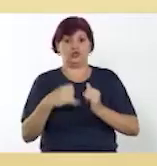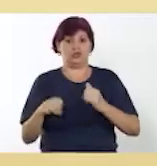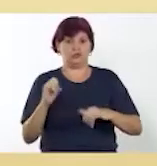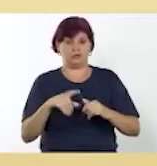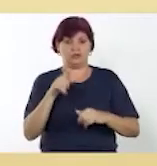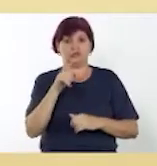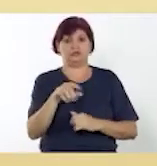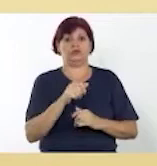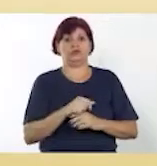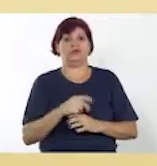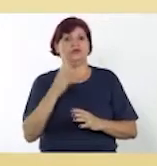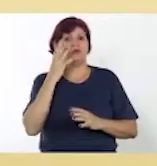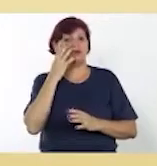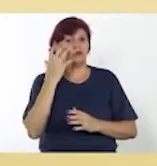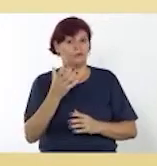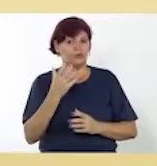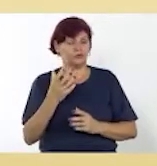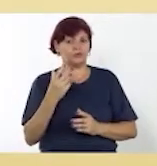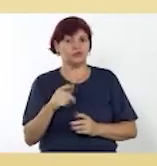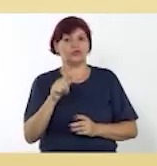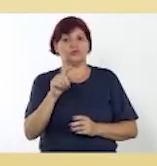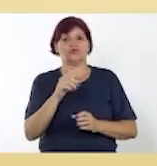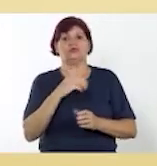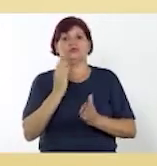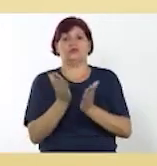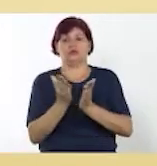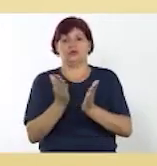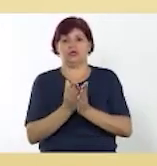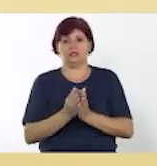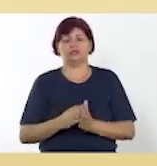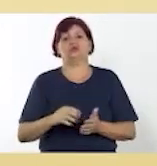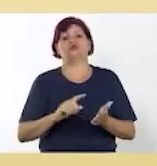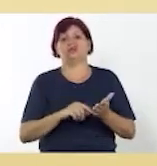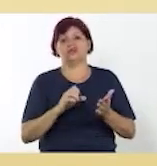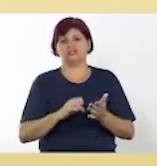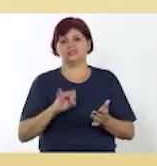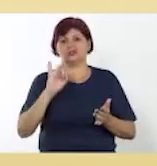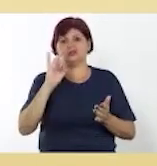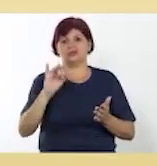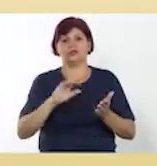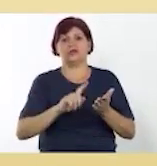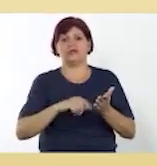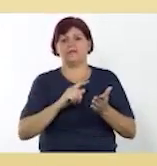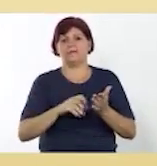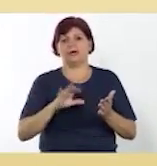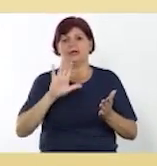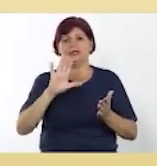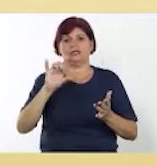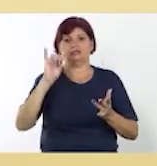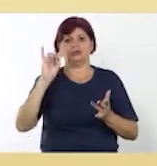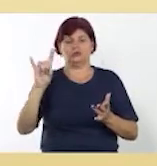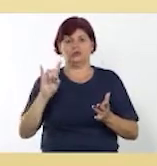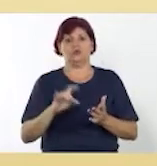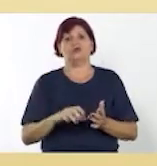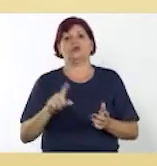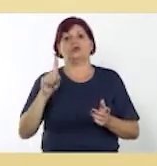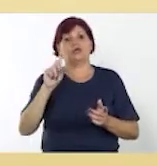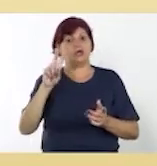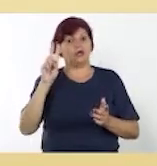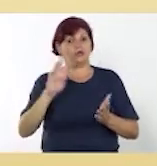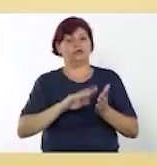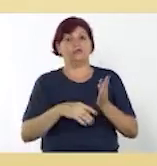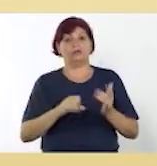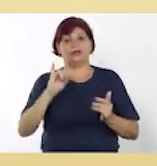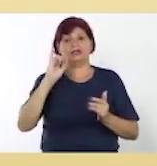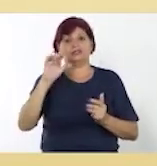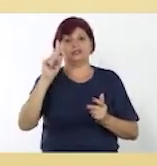estudio independiente de ustedes, nos interesa que estén trabajando en el ejercicio 7, página 59 y en el ejercicio 12,